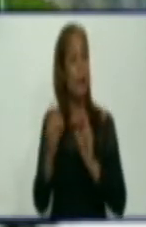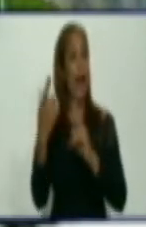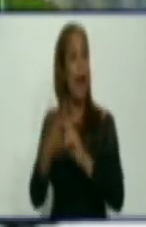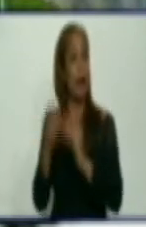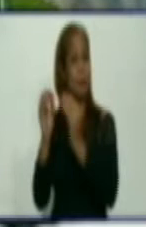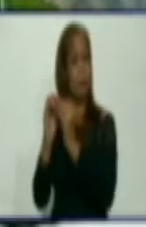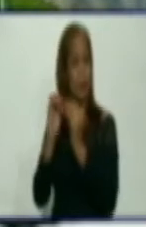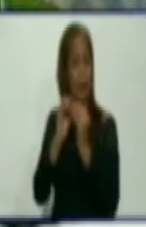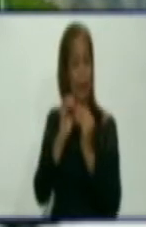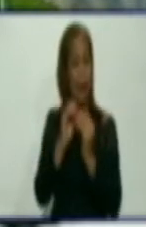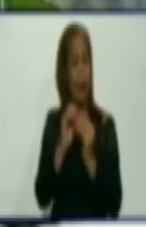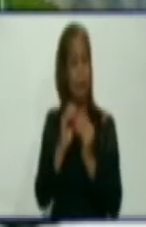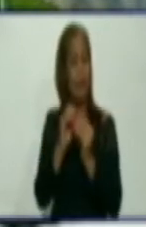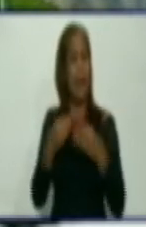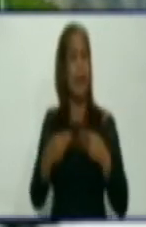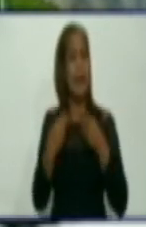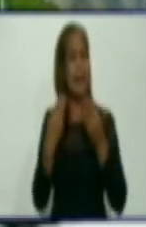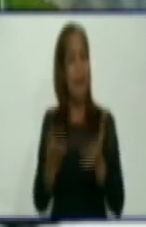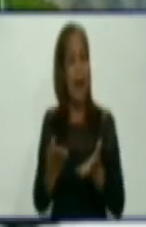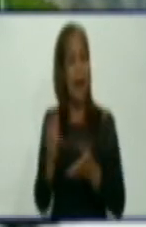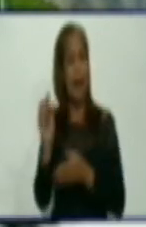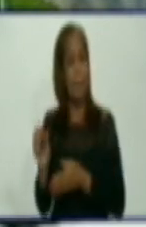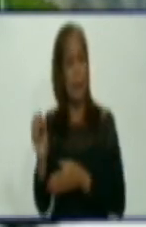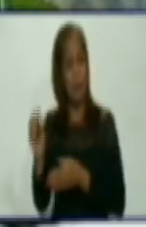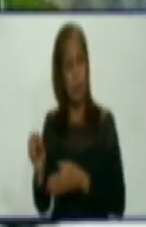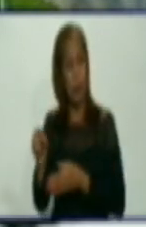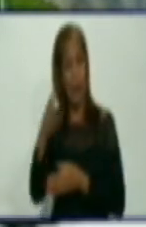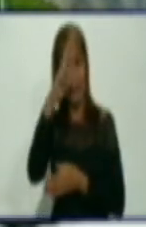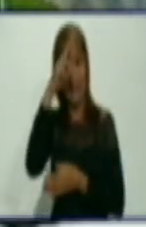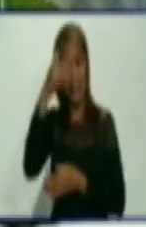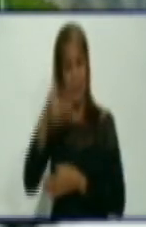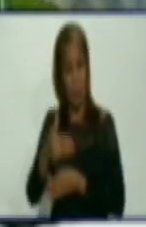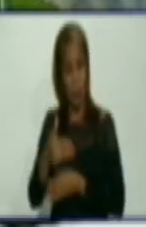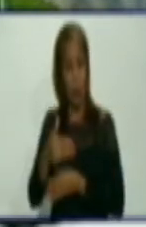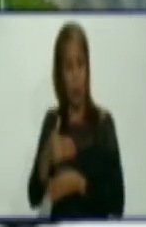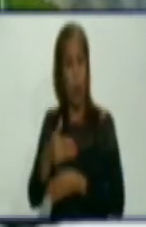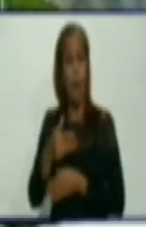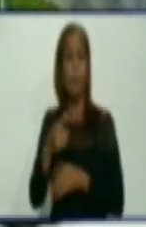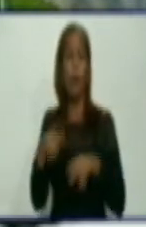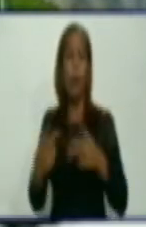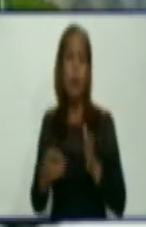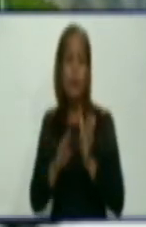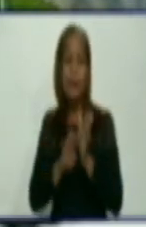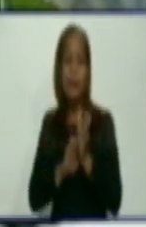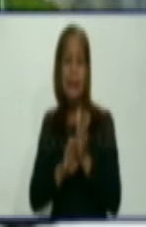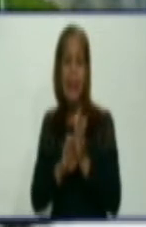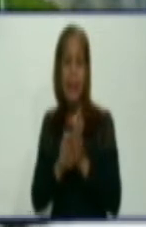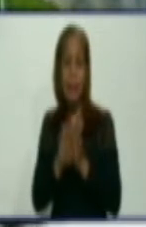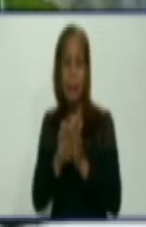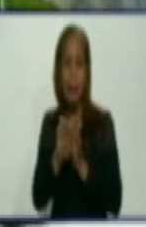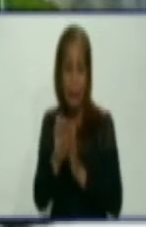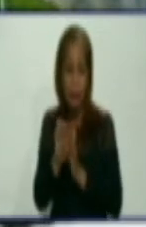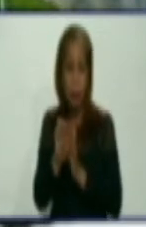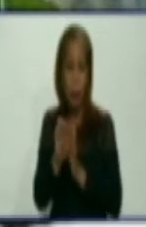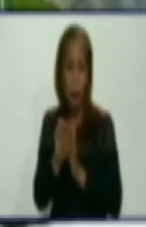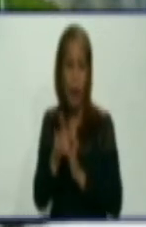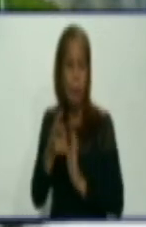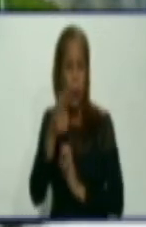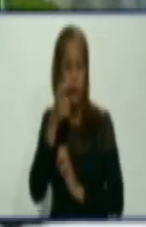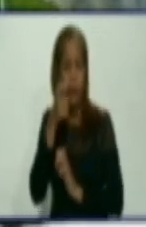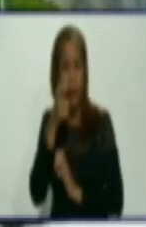salud un seguimiento a esas personas recuperadas de la COVID-19, me gustaría que me hablara de ello. Y en un